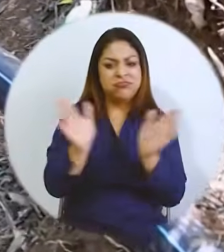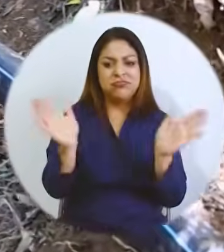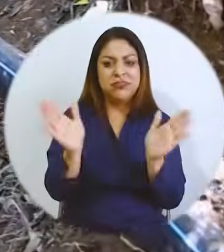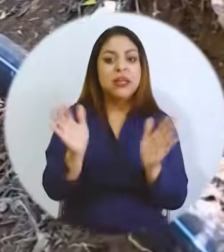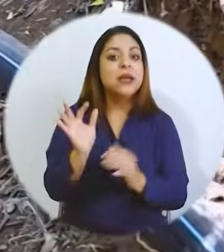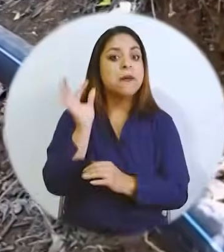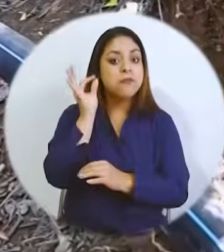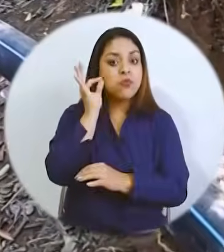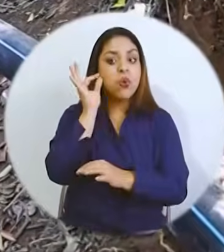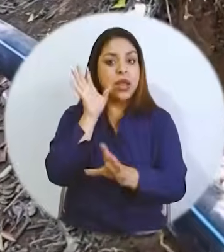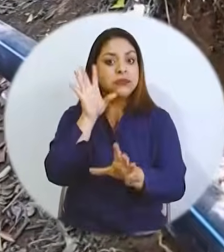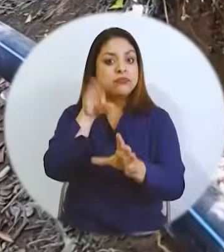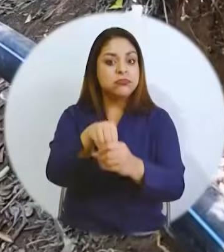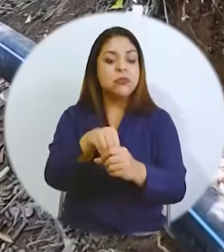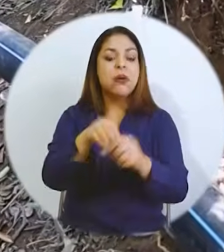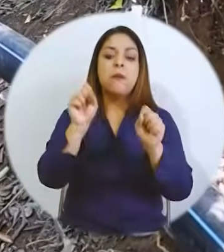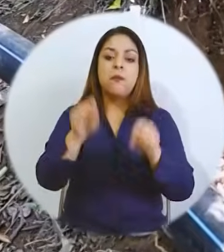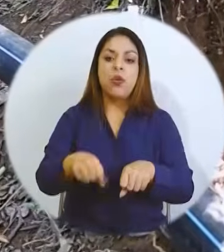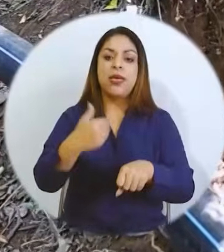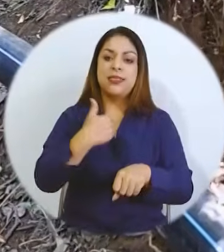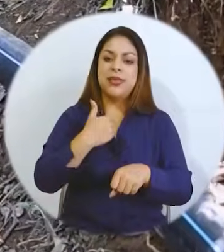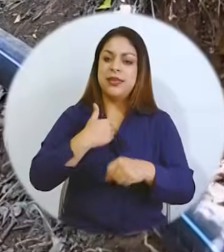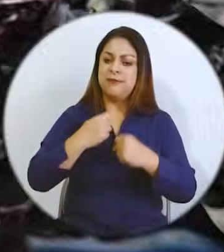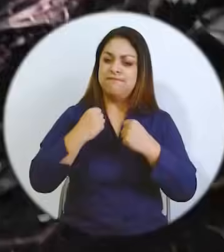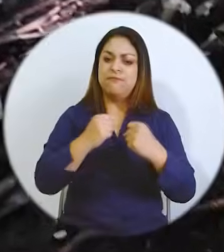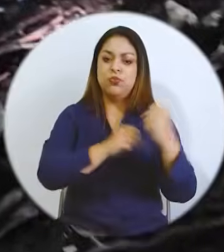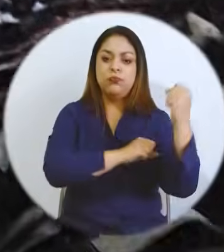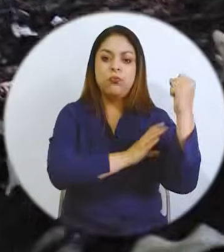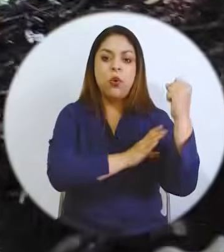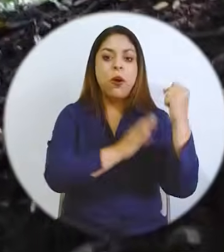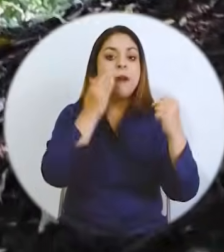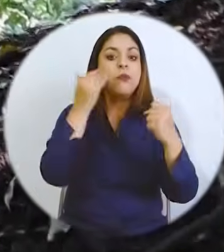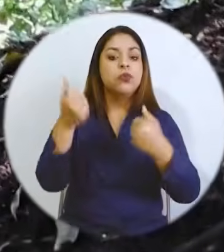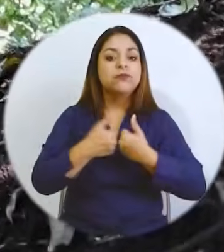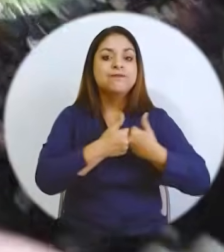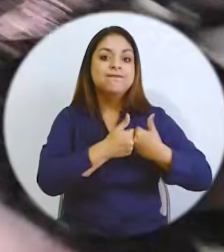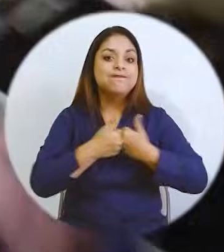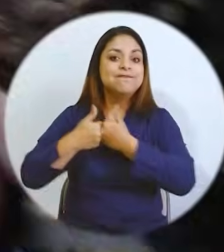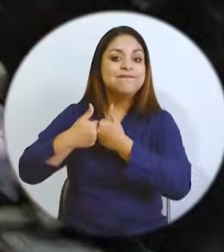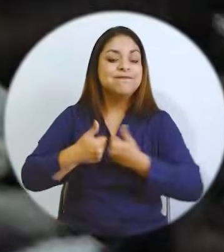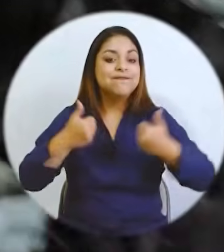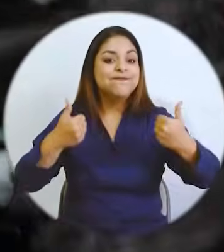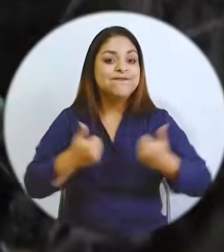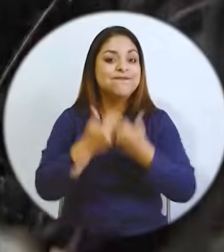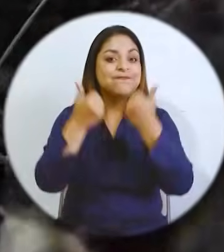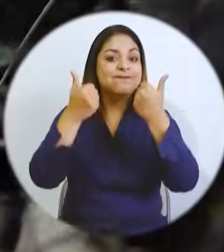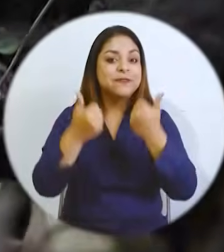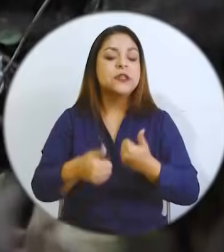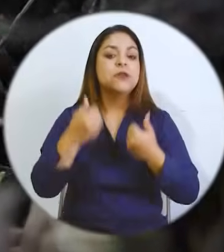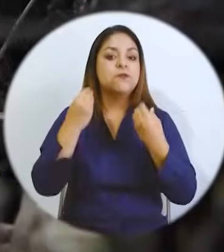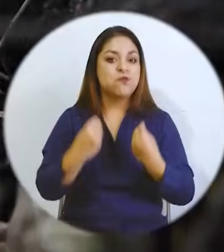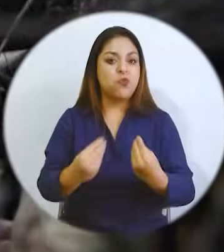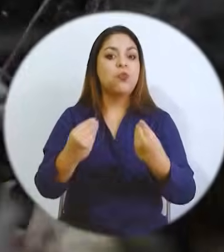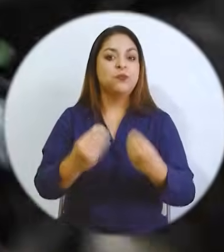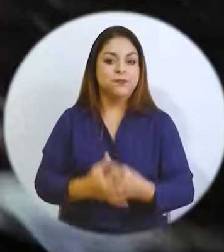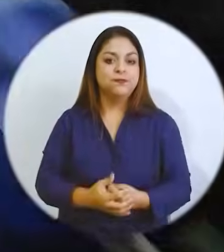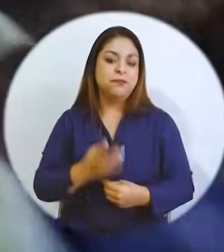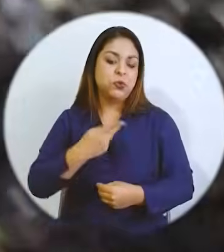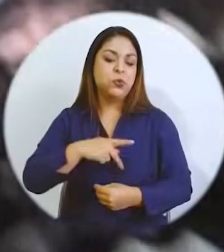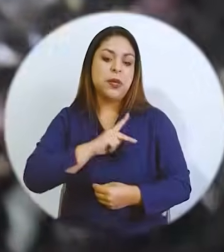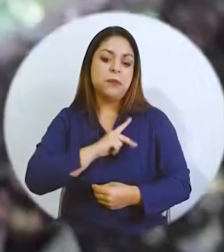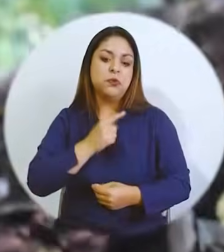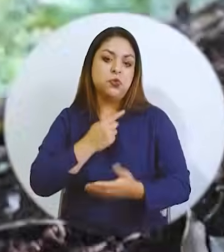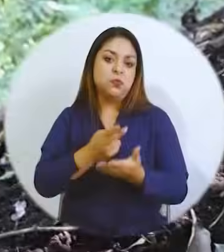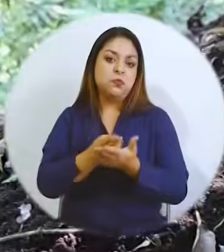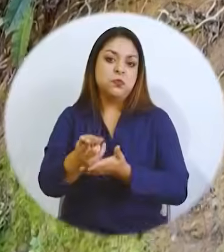estar dentro de ese ámbito, sí tenemos que tener mucho empoderamiento, porque los retos, y lo digo personalmente, han sido